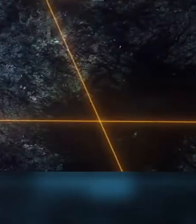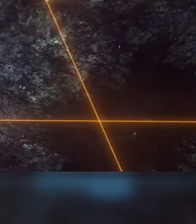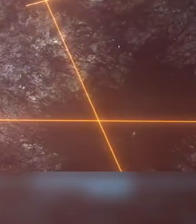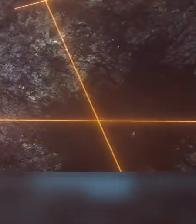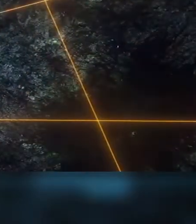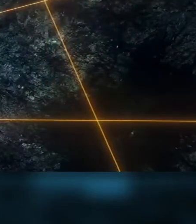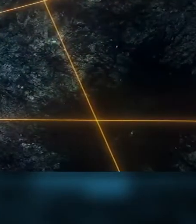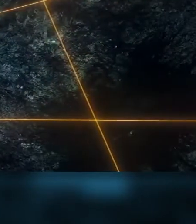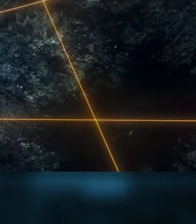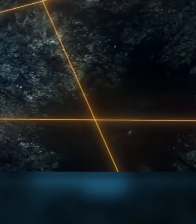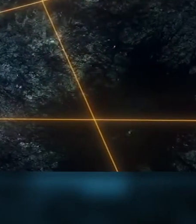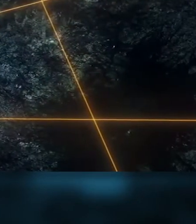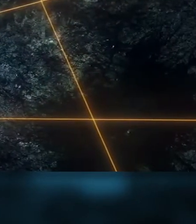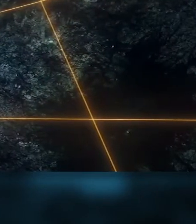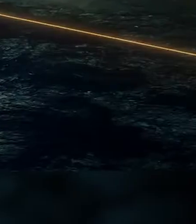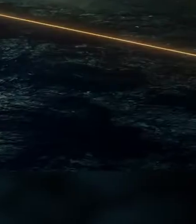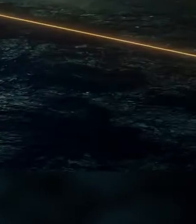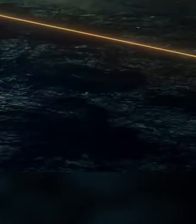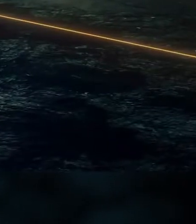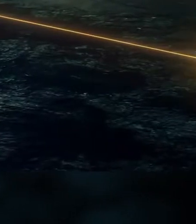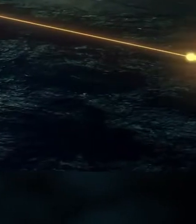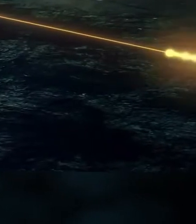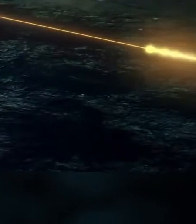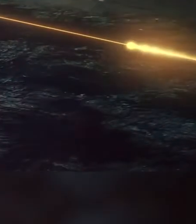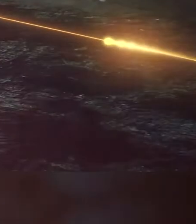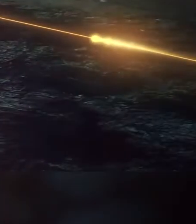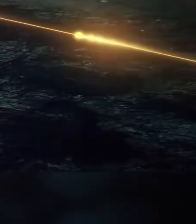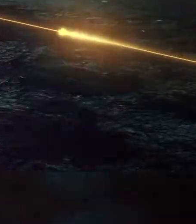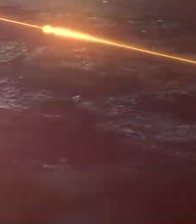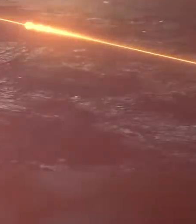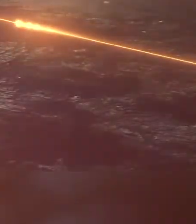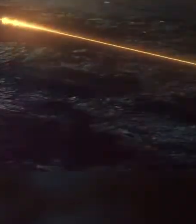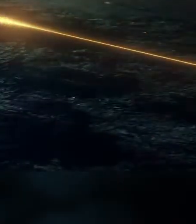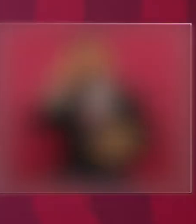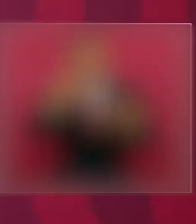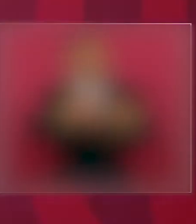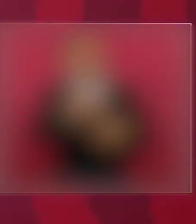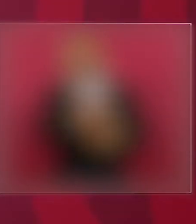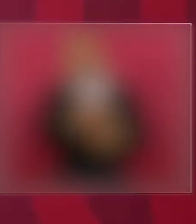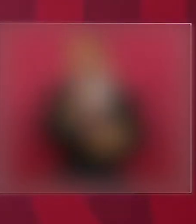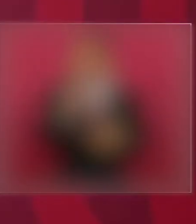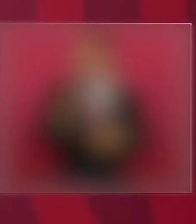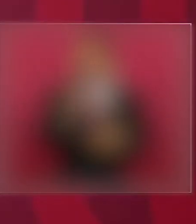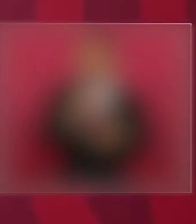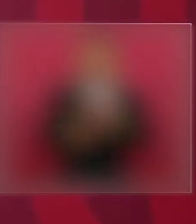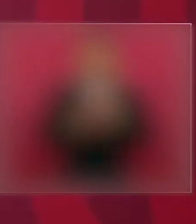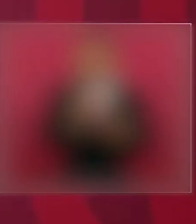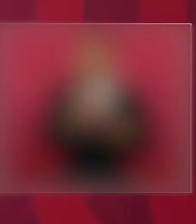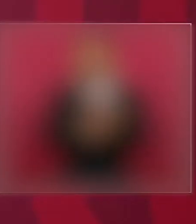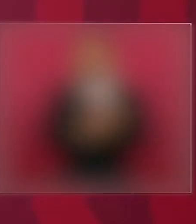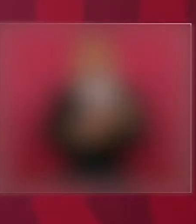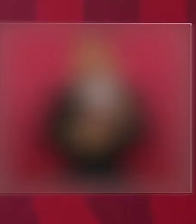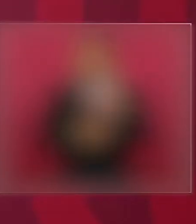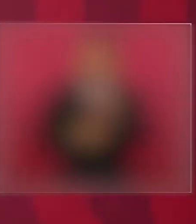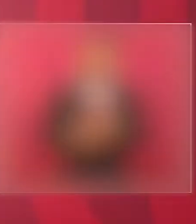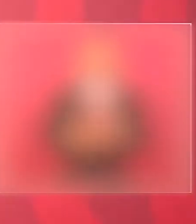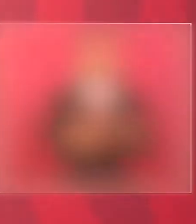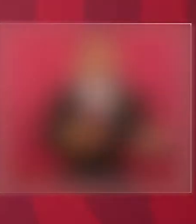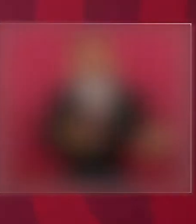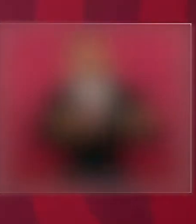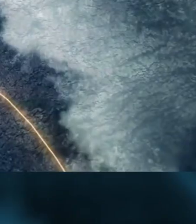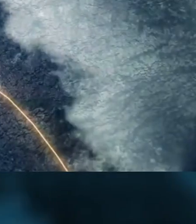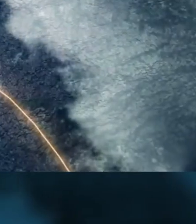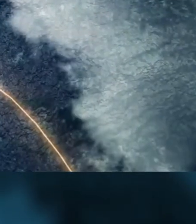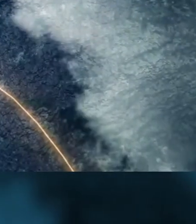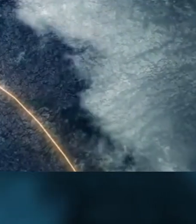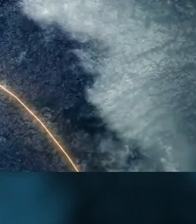afirma que desde el rediseño del espacio aéreo se ha incrementado el riesgo de incidencias. El presidente López Obrador informó que ya existe una